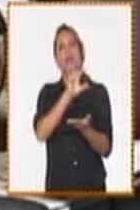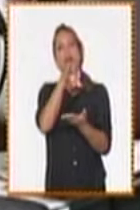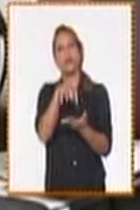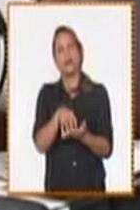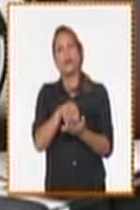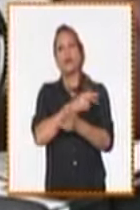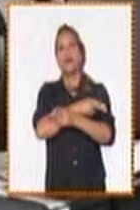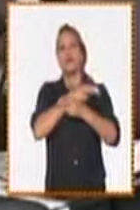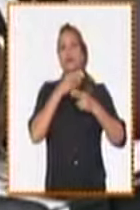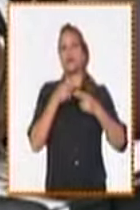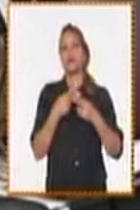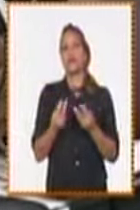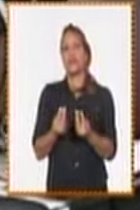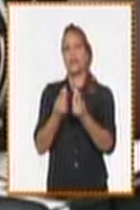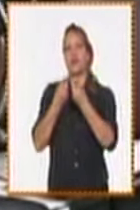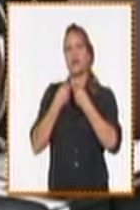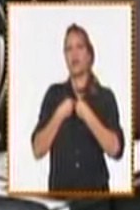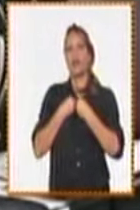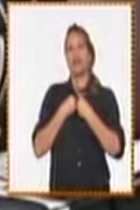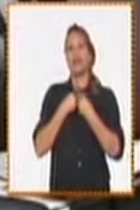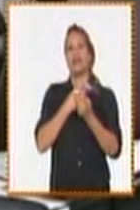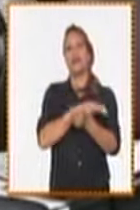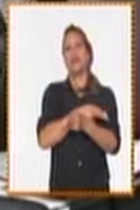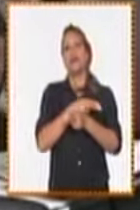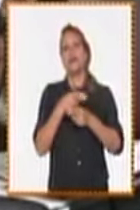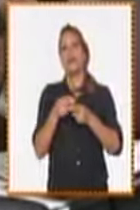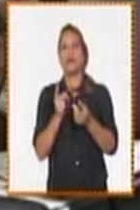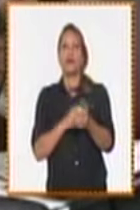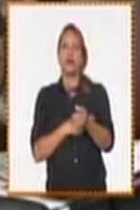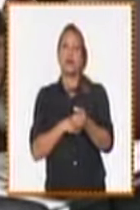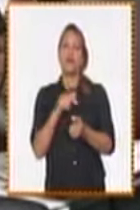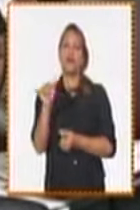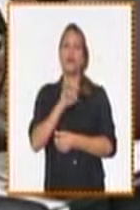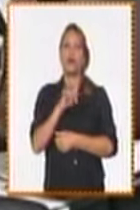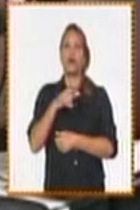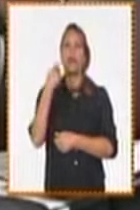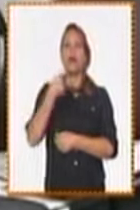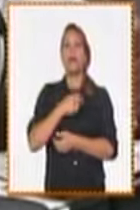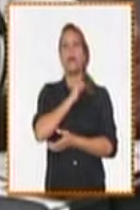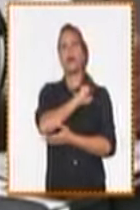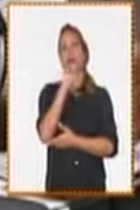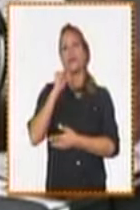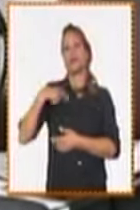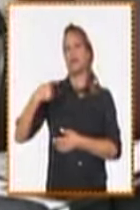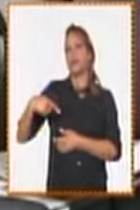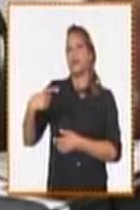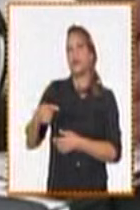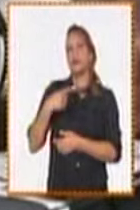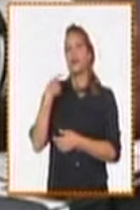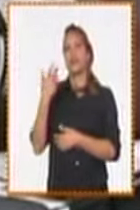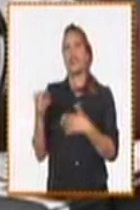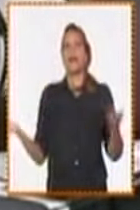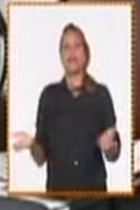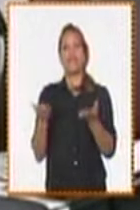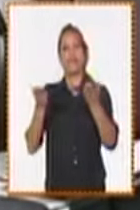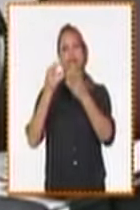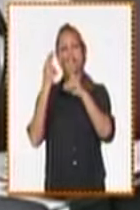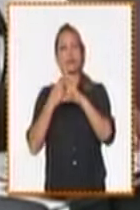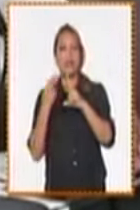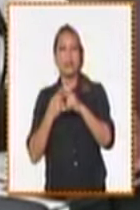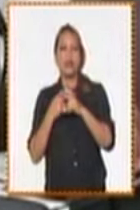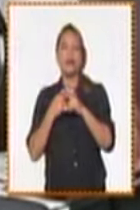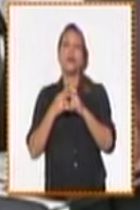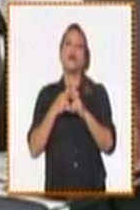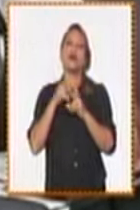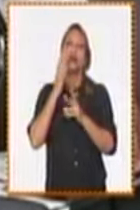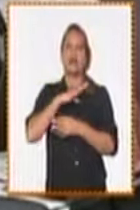legado que adquirimos por herencia, pero que tenemos también que ganarnos ese legado todos los días, construyendo Bayamo, construyendo nuestro país y